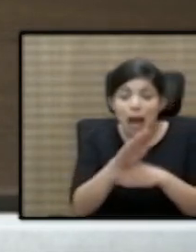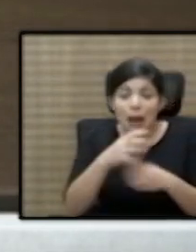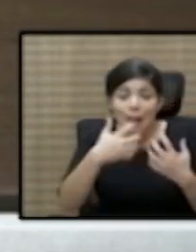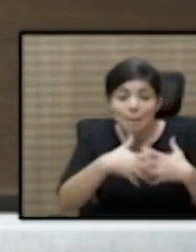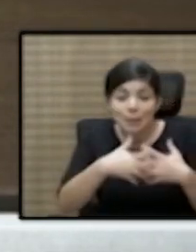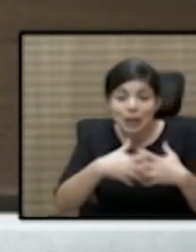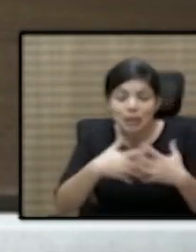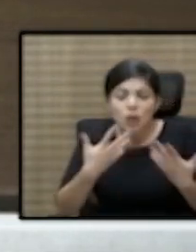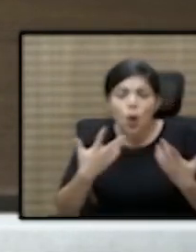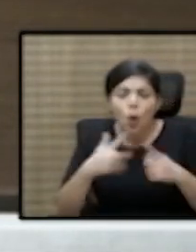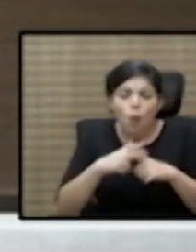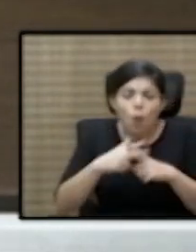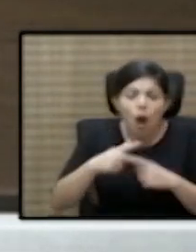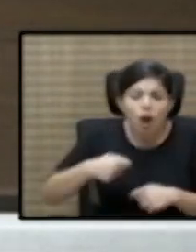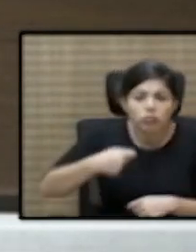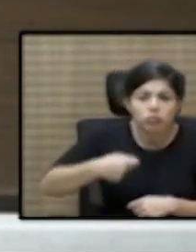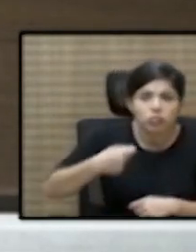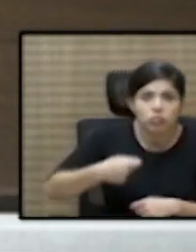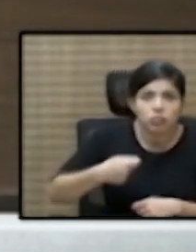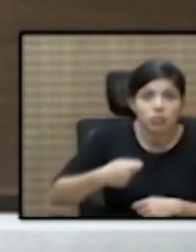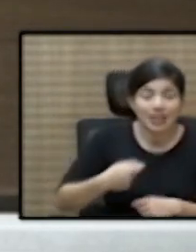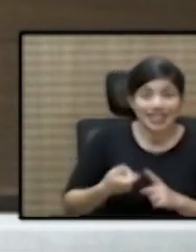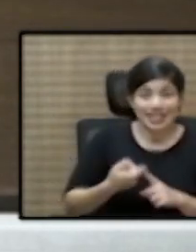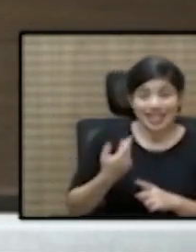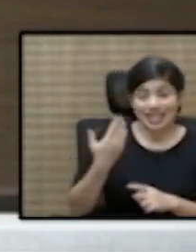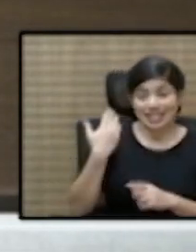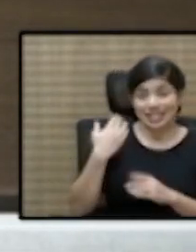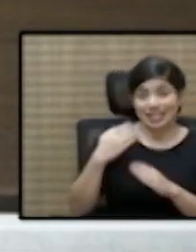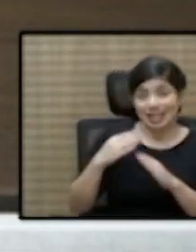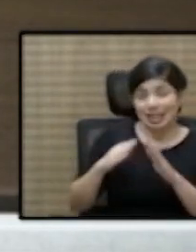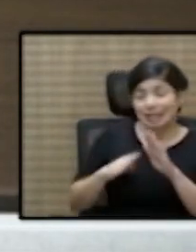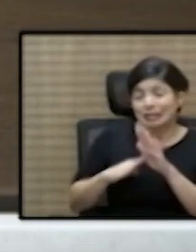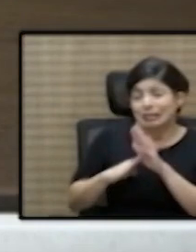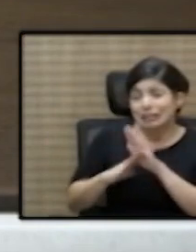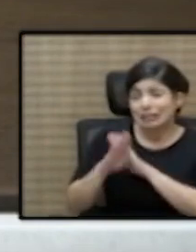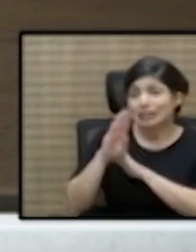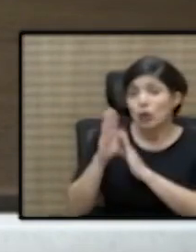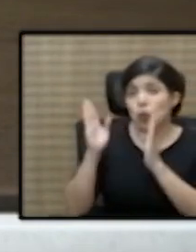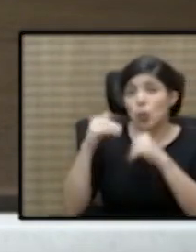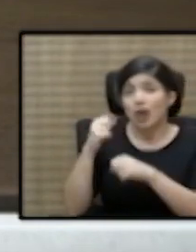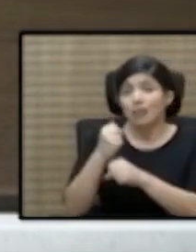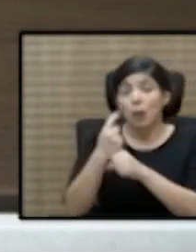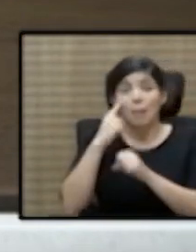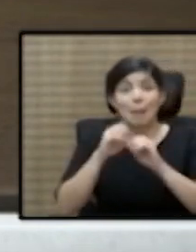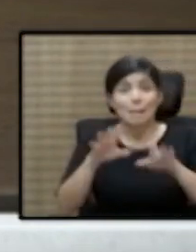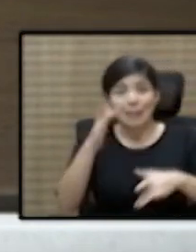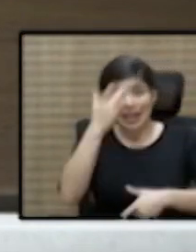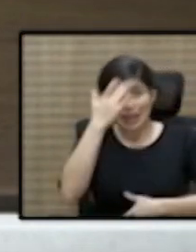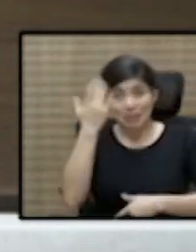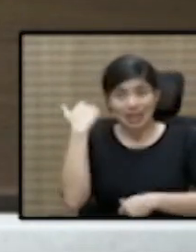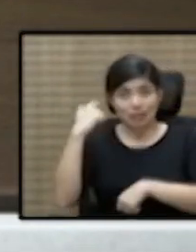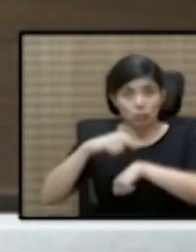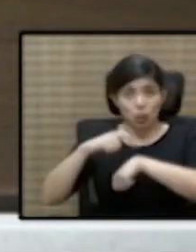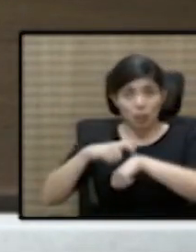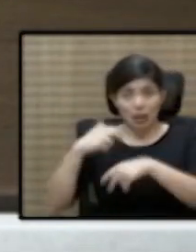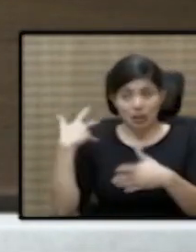empresas. Desde el pico más alto de desempleo por la pandemia, son ya